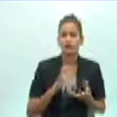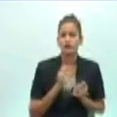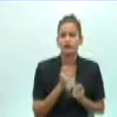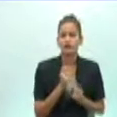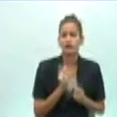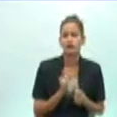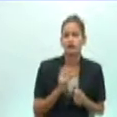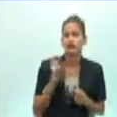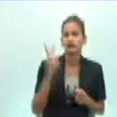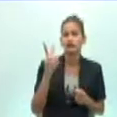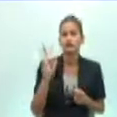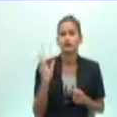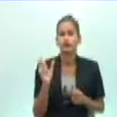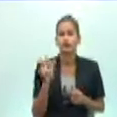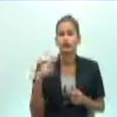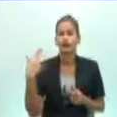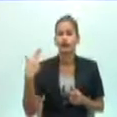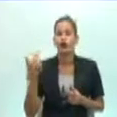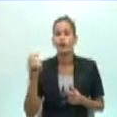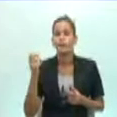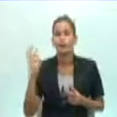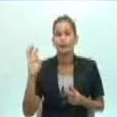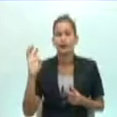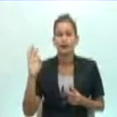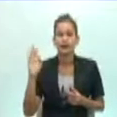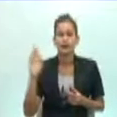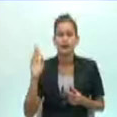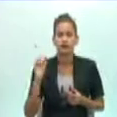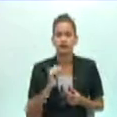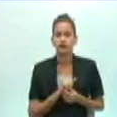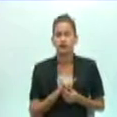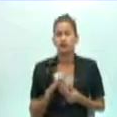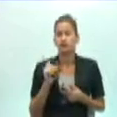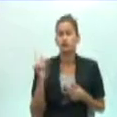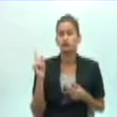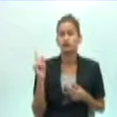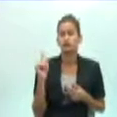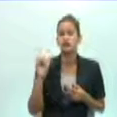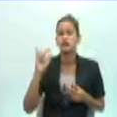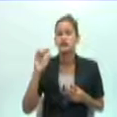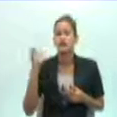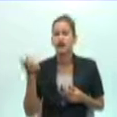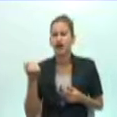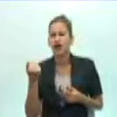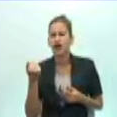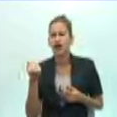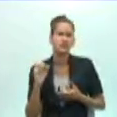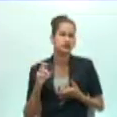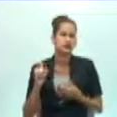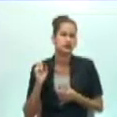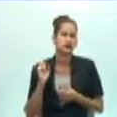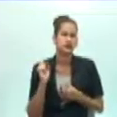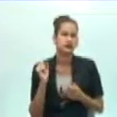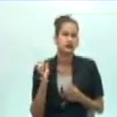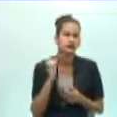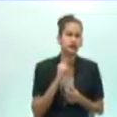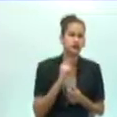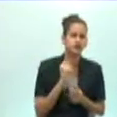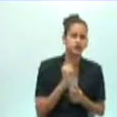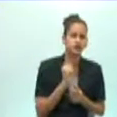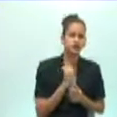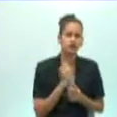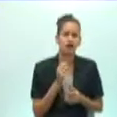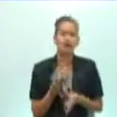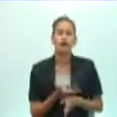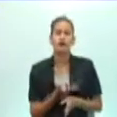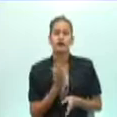un participio, en este caso había. Fíjense la terminación ia, había, expresada en antecopretérito